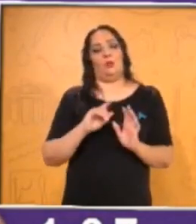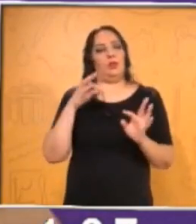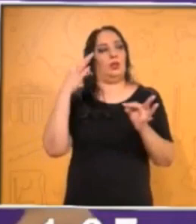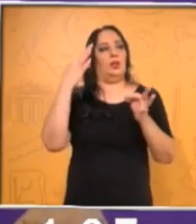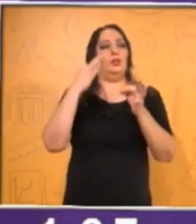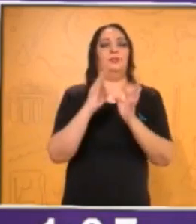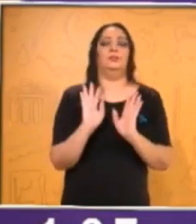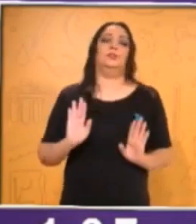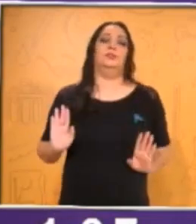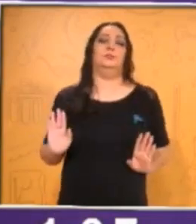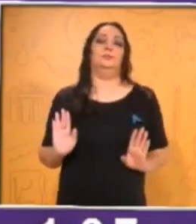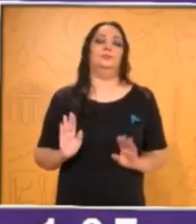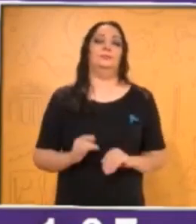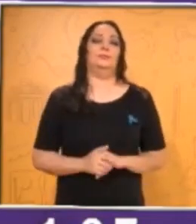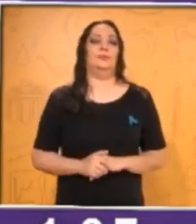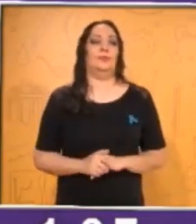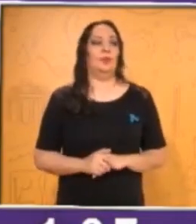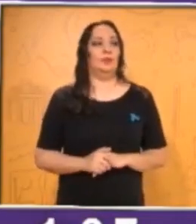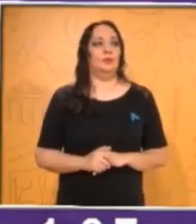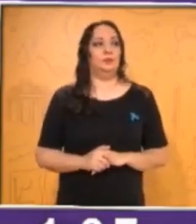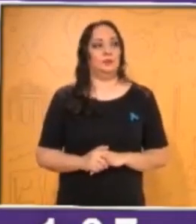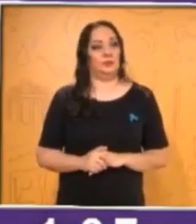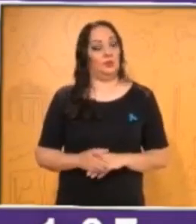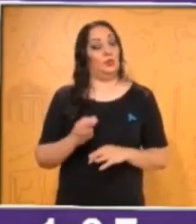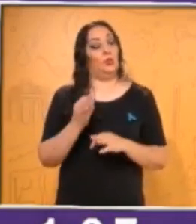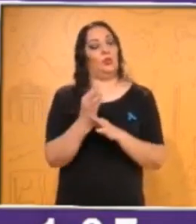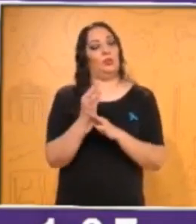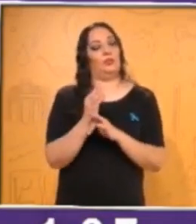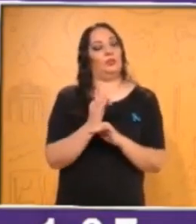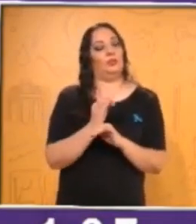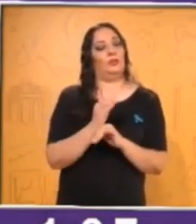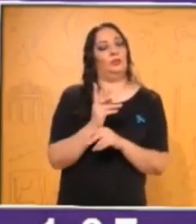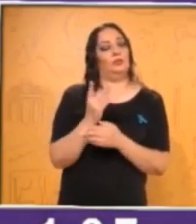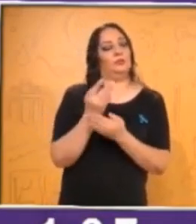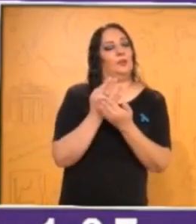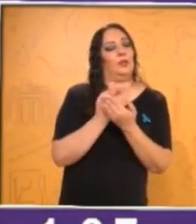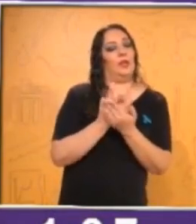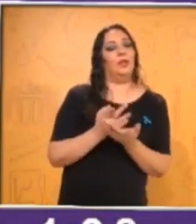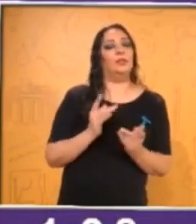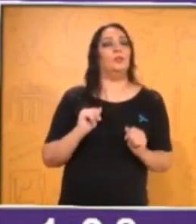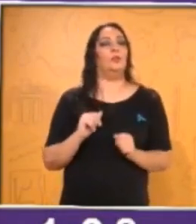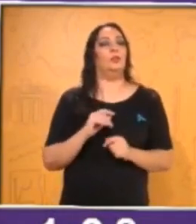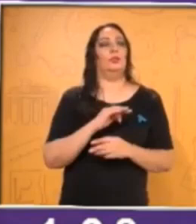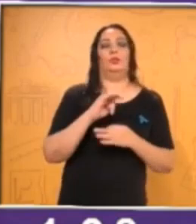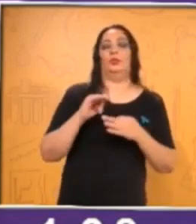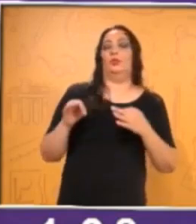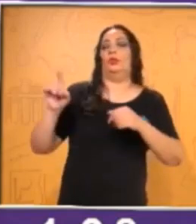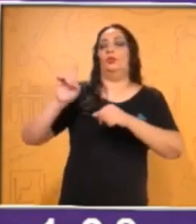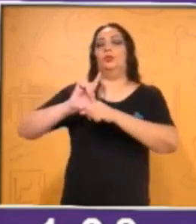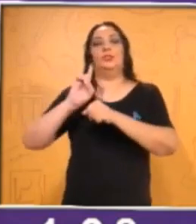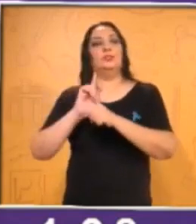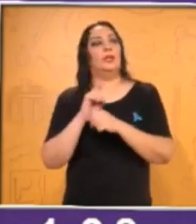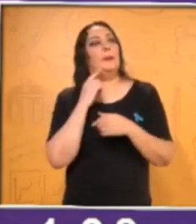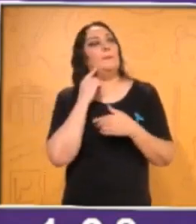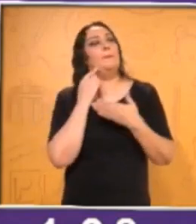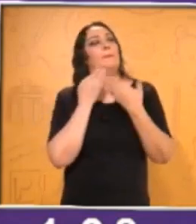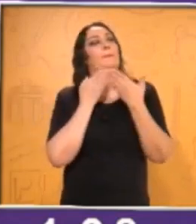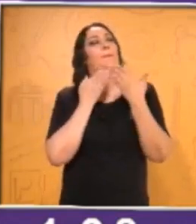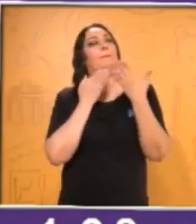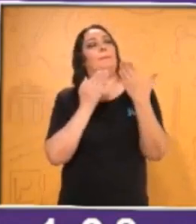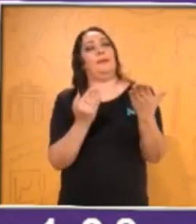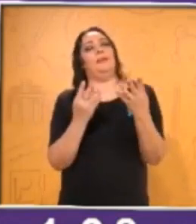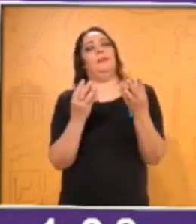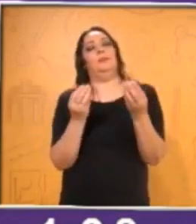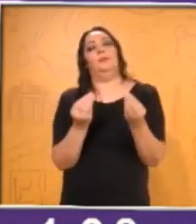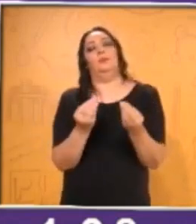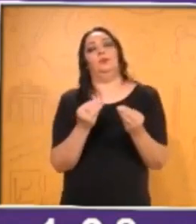hojita reciclada. Muy bien. Vámonos a lo que todos han estado esperando todos estos días, lo que todos piden con muchas ansias y muchas